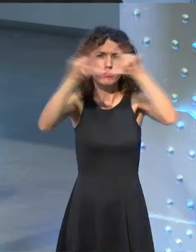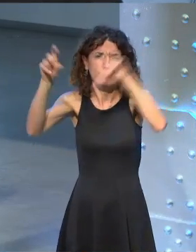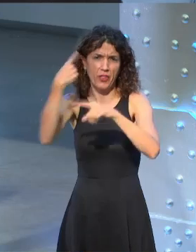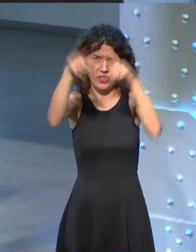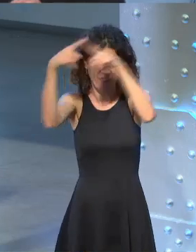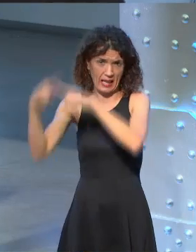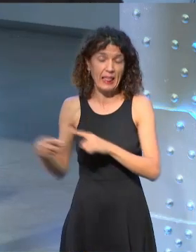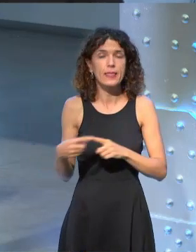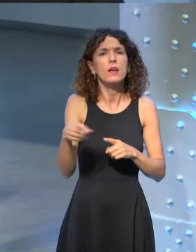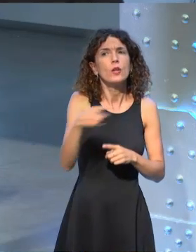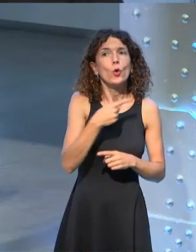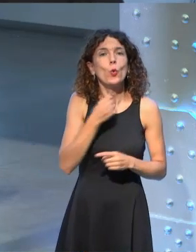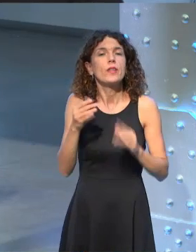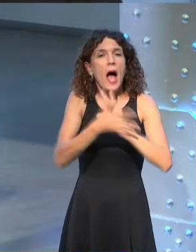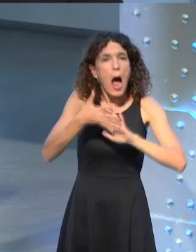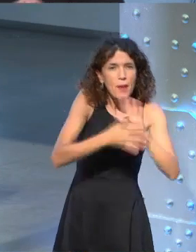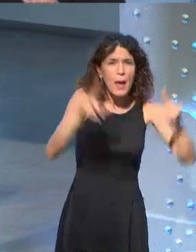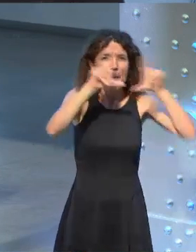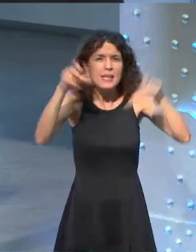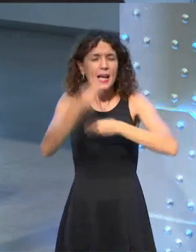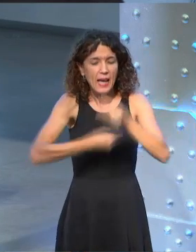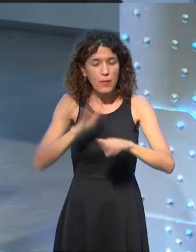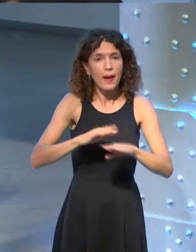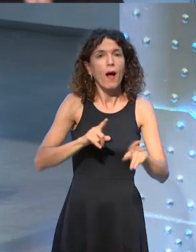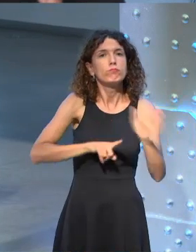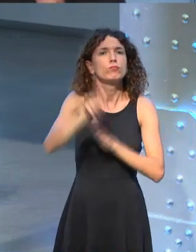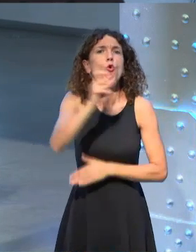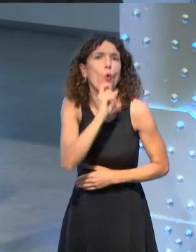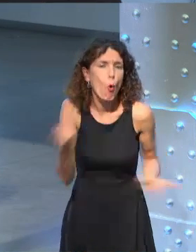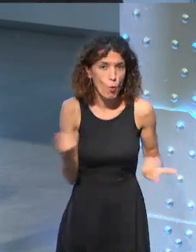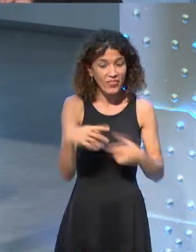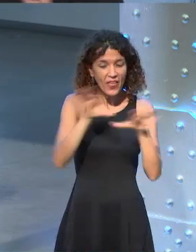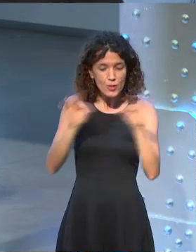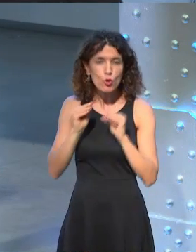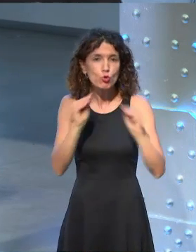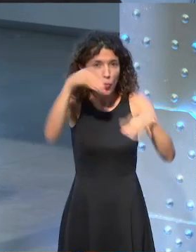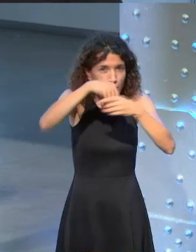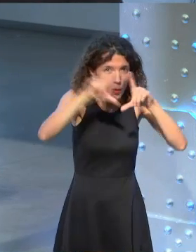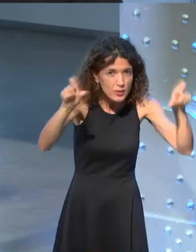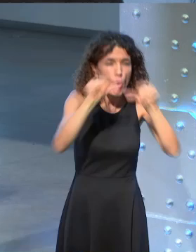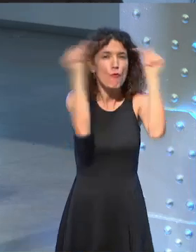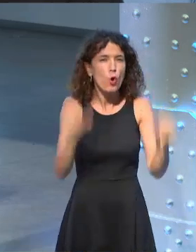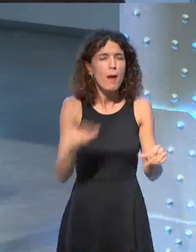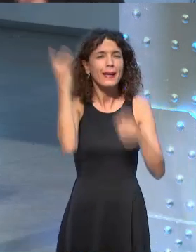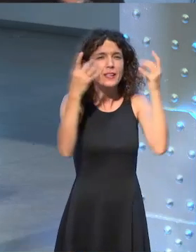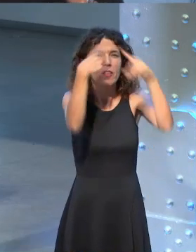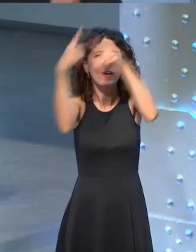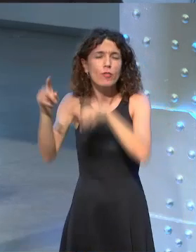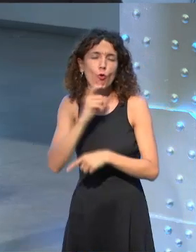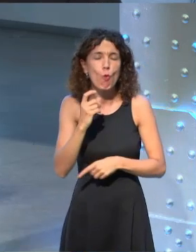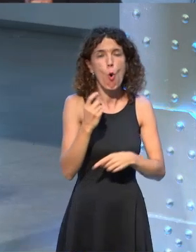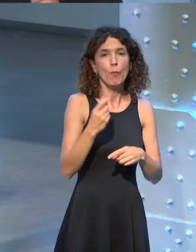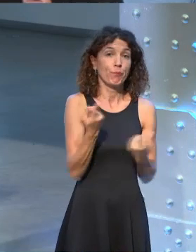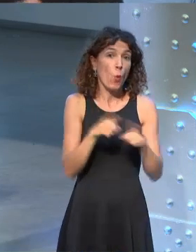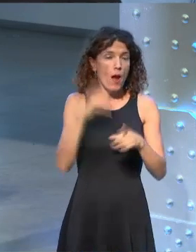hablar sobre qué hacen las empresas para crecer, sobre la toma de decisiones y las nuevas formas de creatividad,